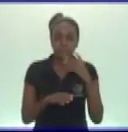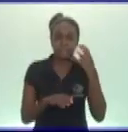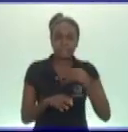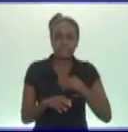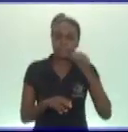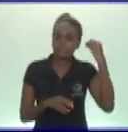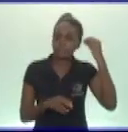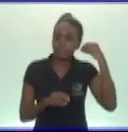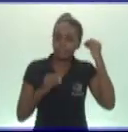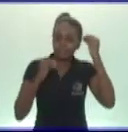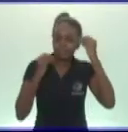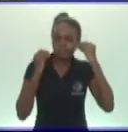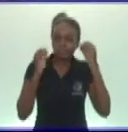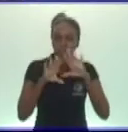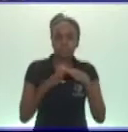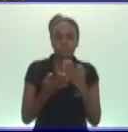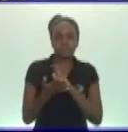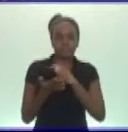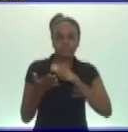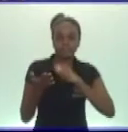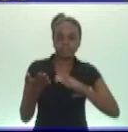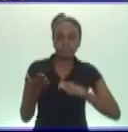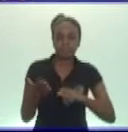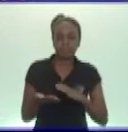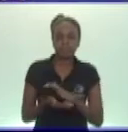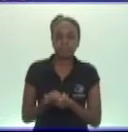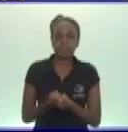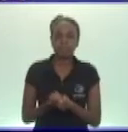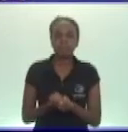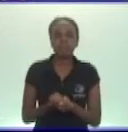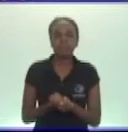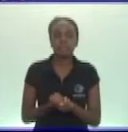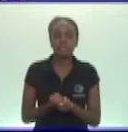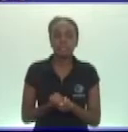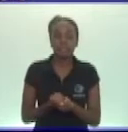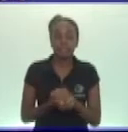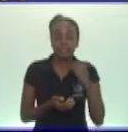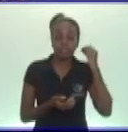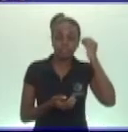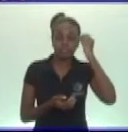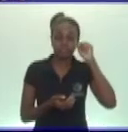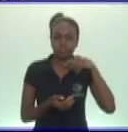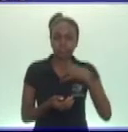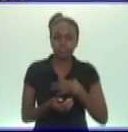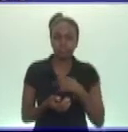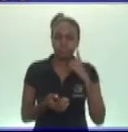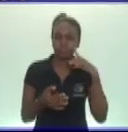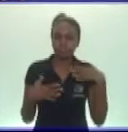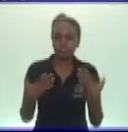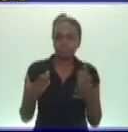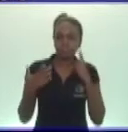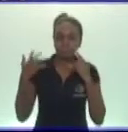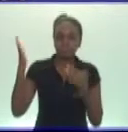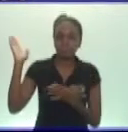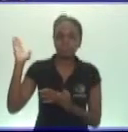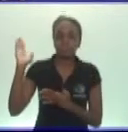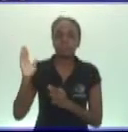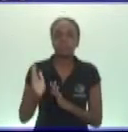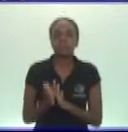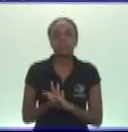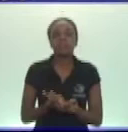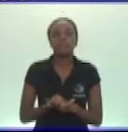análisis de dicha obra. Ahora, para el análisis de esta obra, ¿qué van a tener en cuenta? En un